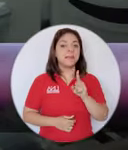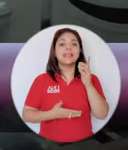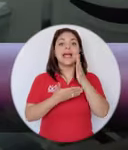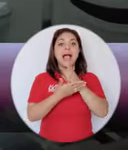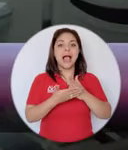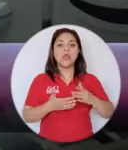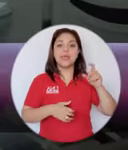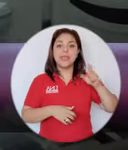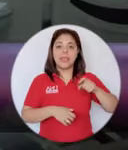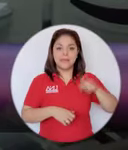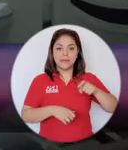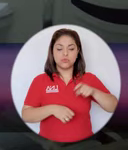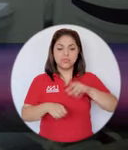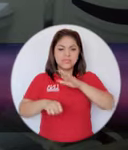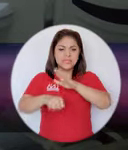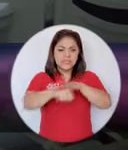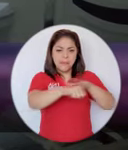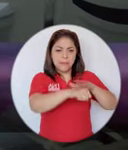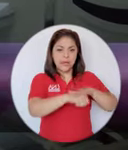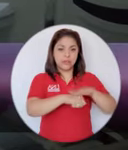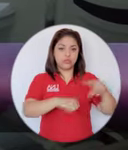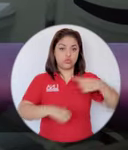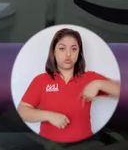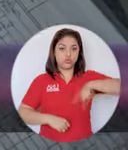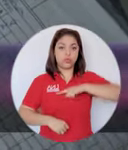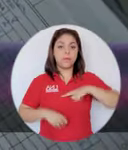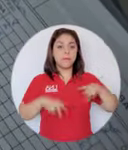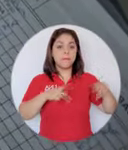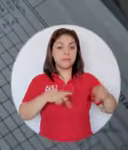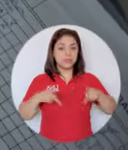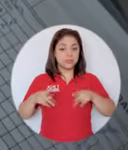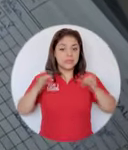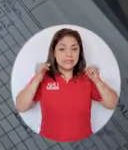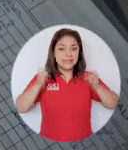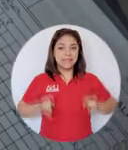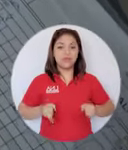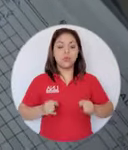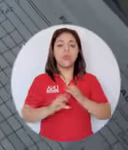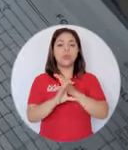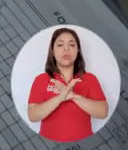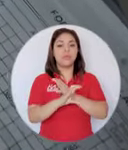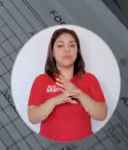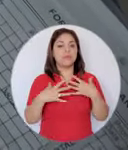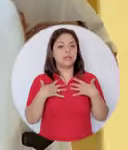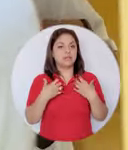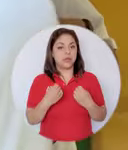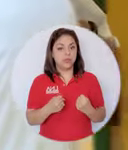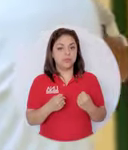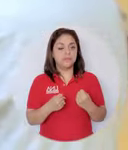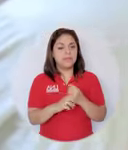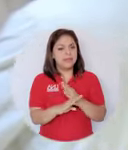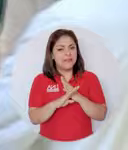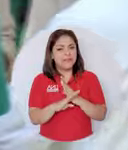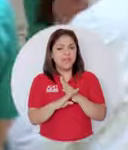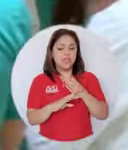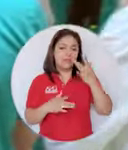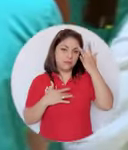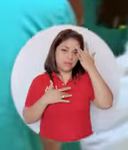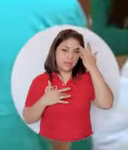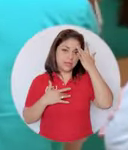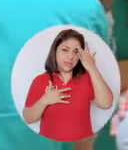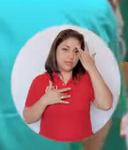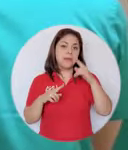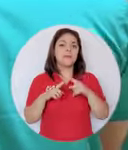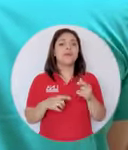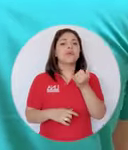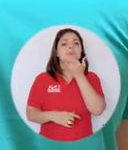realmente es algo en donde nos tiene que llamar como población y como individuos a que justamente cuidemos nuestra salud previniendo estas